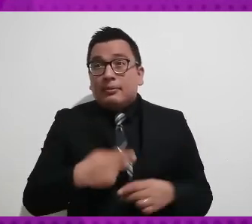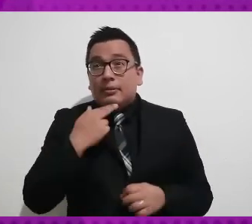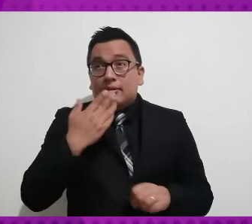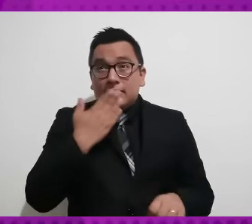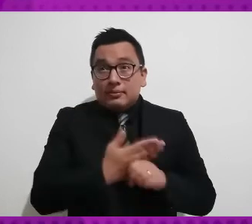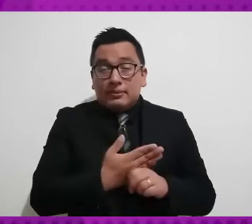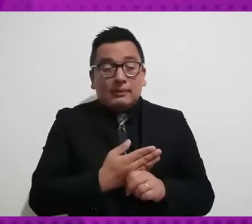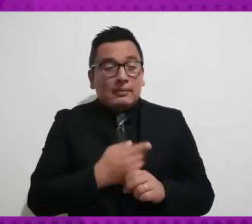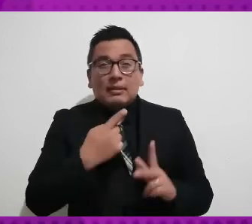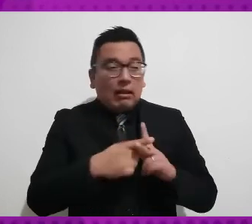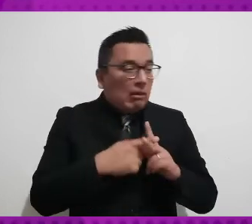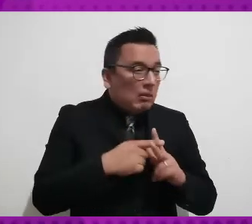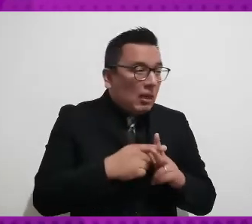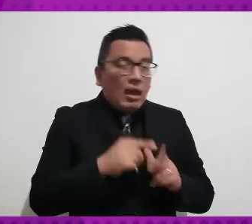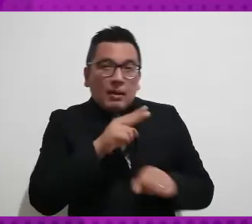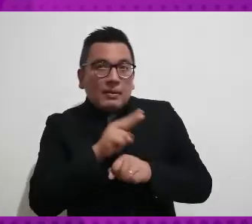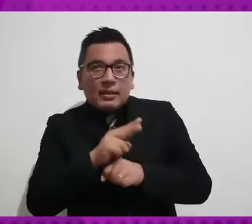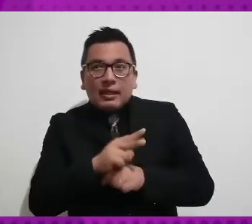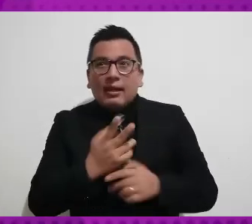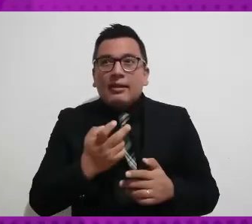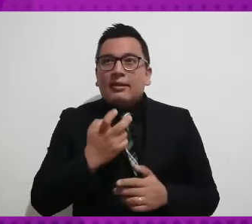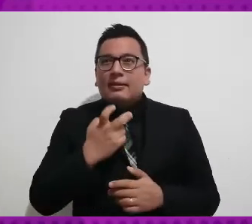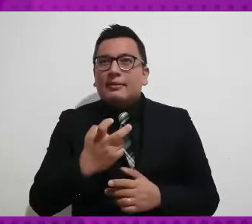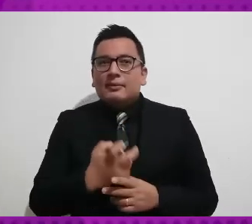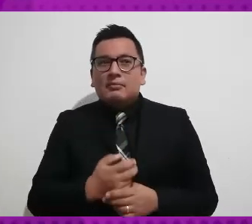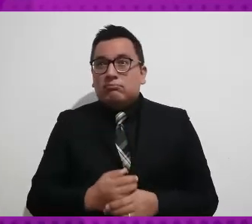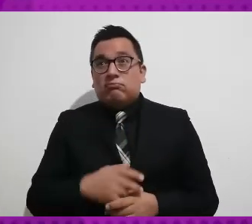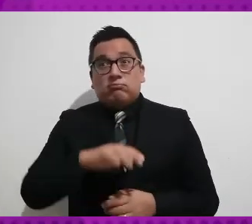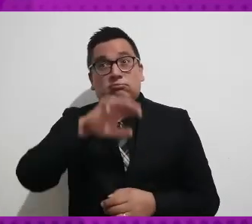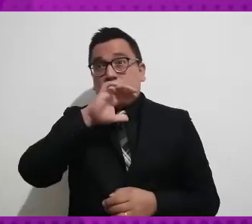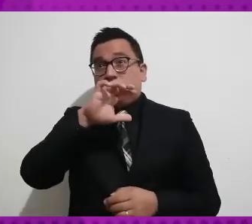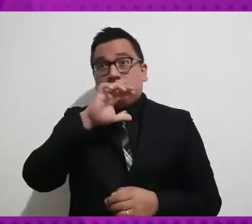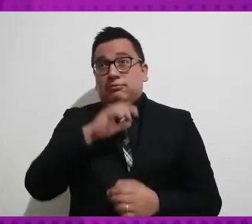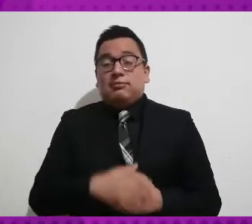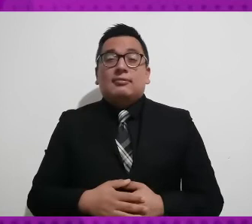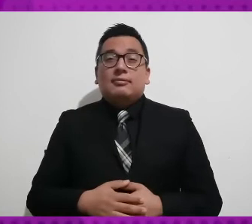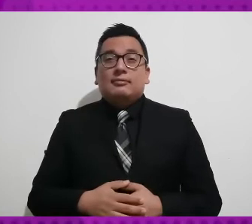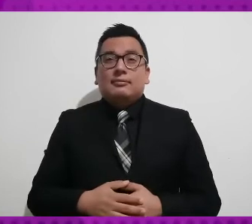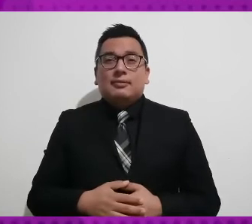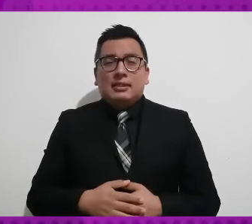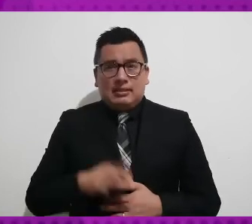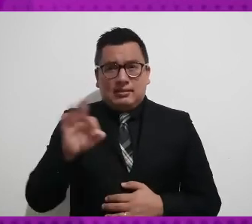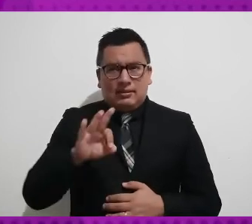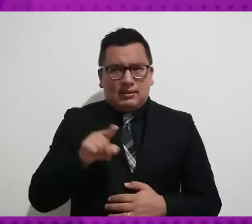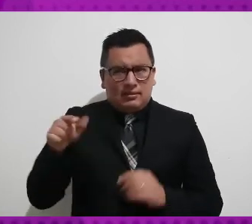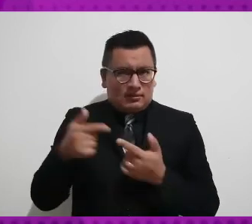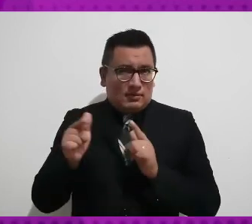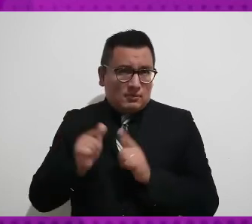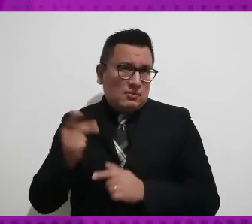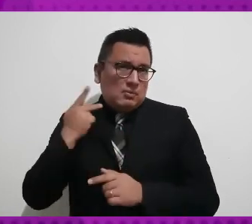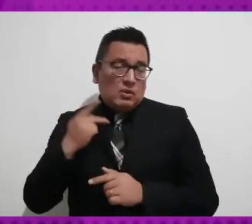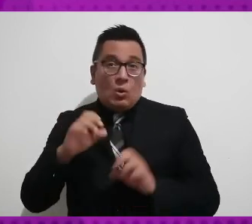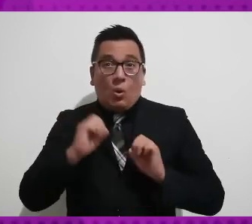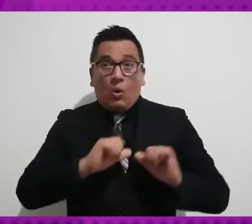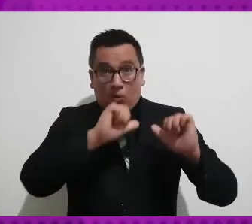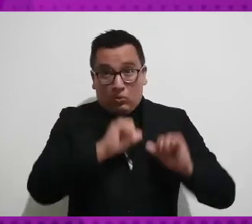participan de esta manera el día de la jornada electoral a la vista de este ejemplo. Creo que allí vale mucho la pena que partidos políticos y